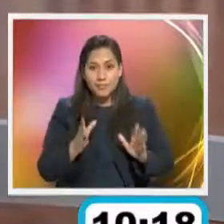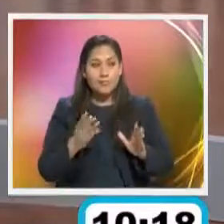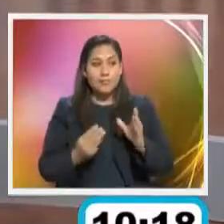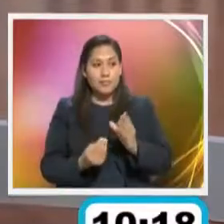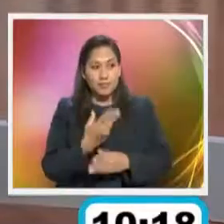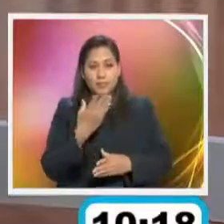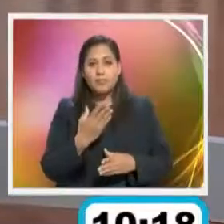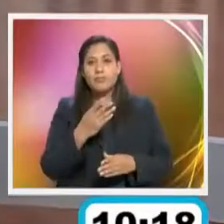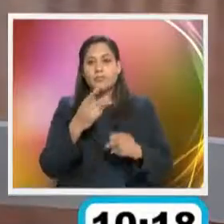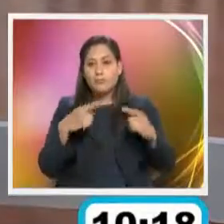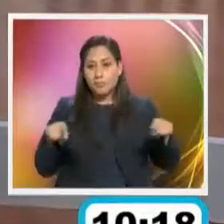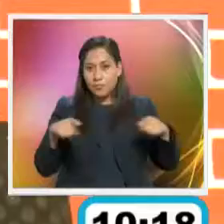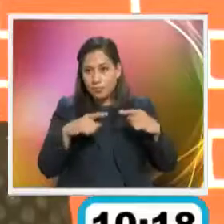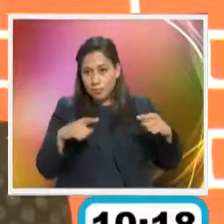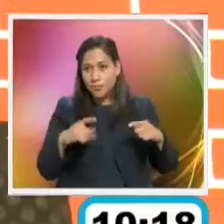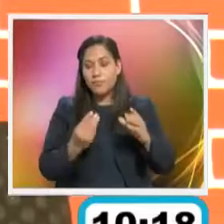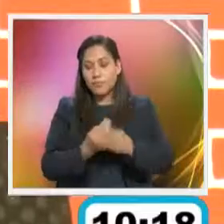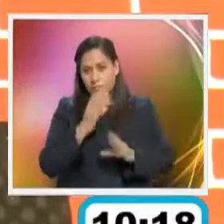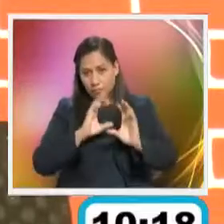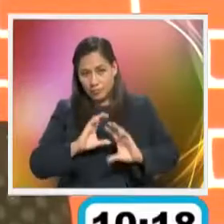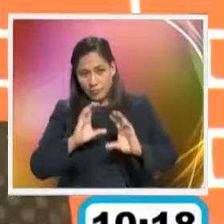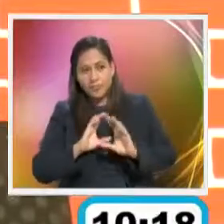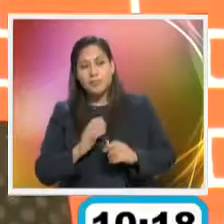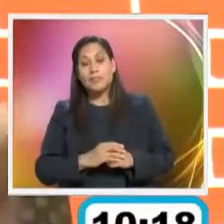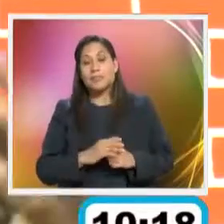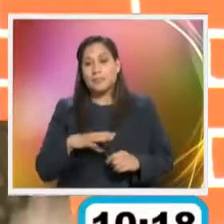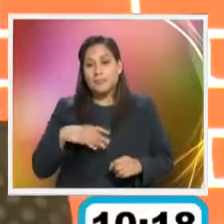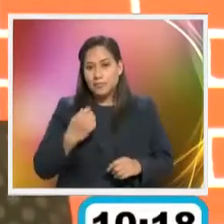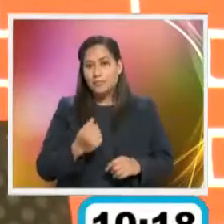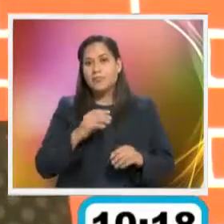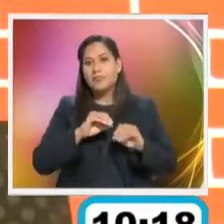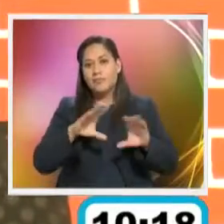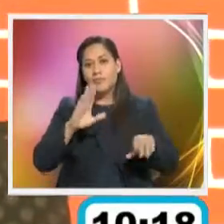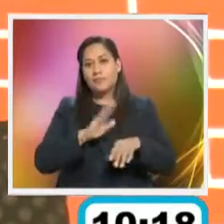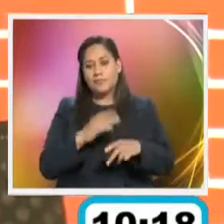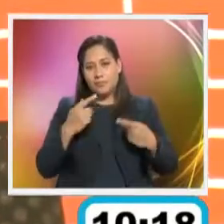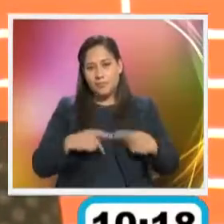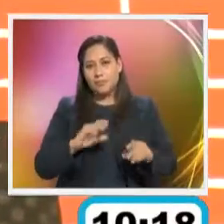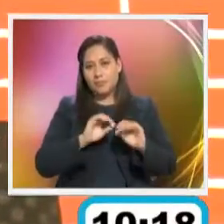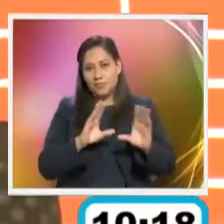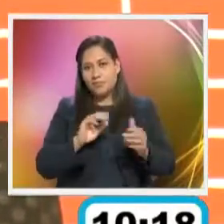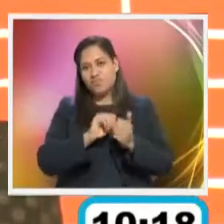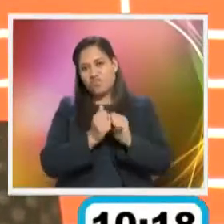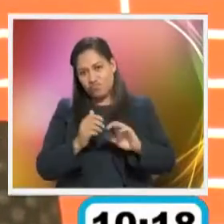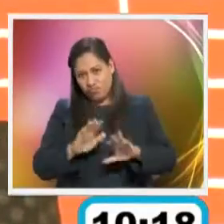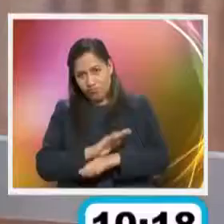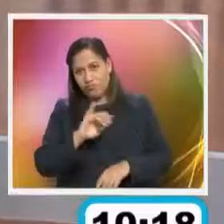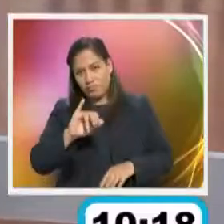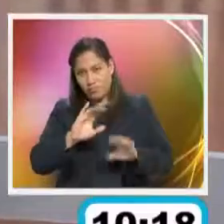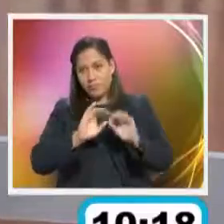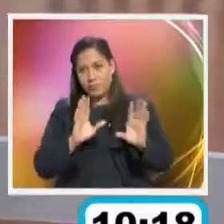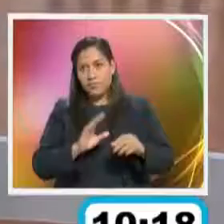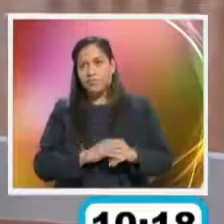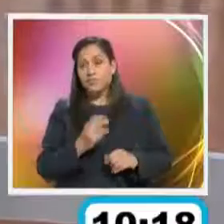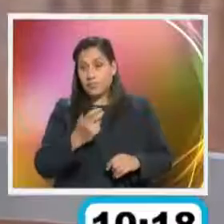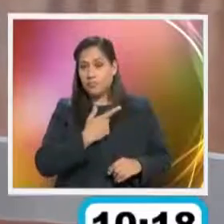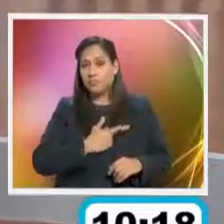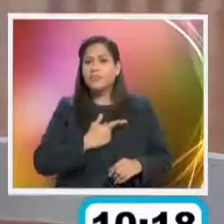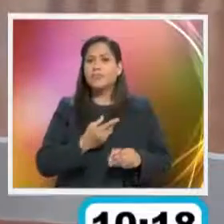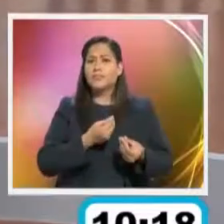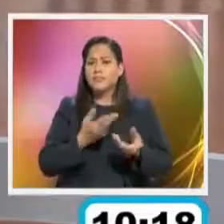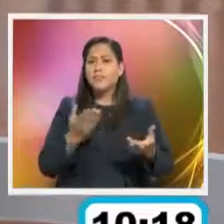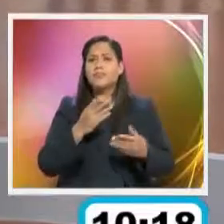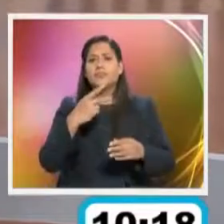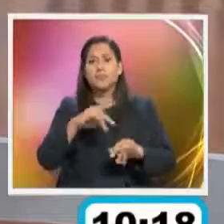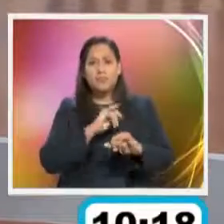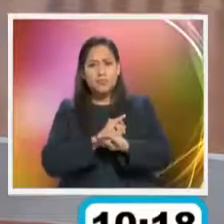nueva etapa de nueva música, nuevas canciones y tratar de llegar a más gente. Claro, está evolucionar, ¿no? Exactamente, Eso nos definitivamente. gusta. Compártenos